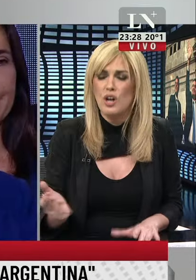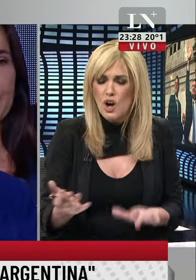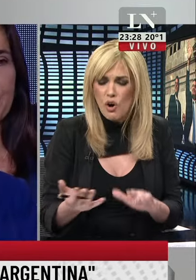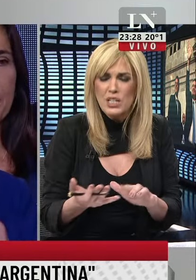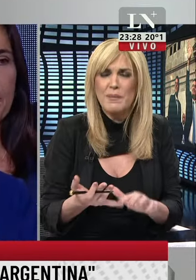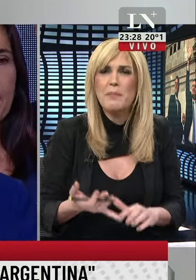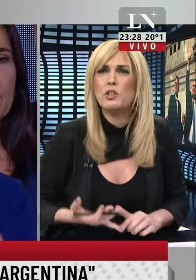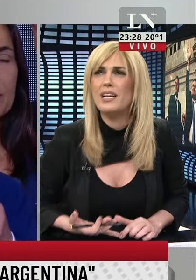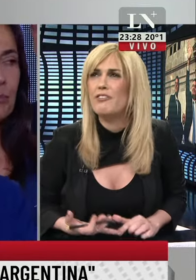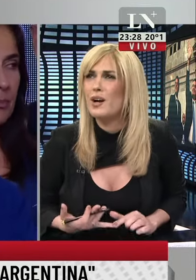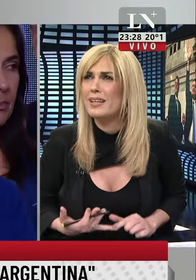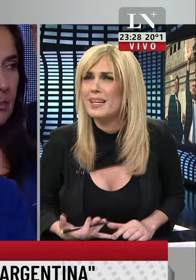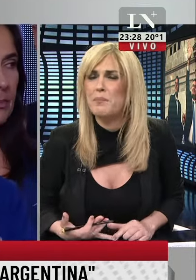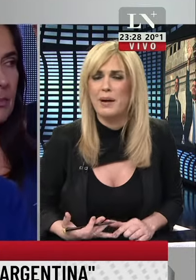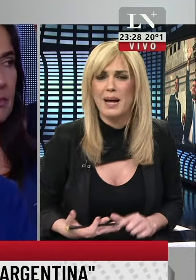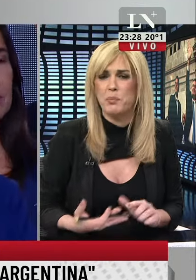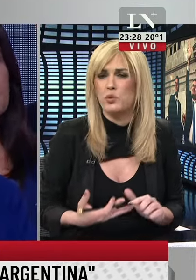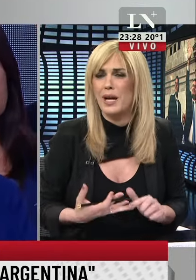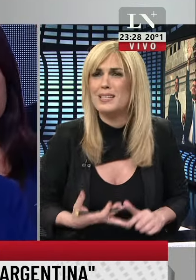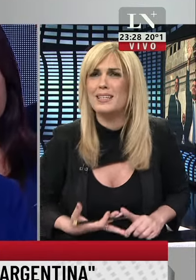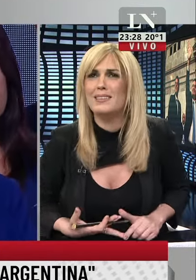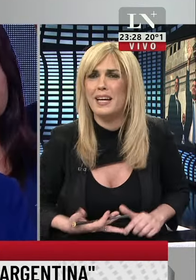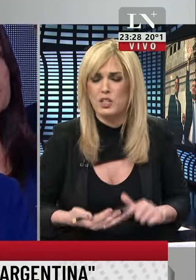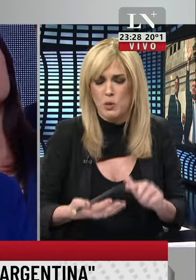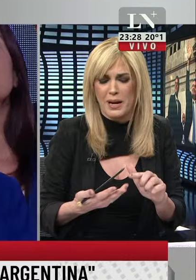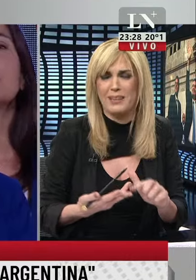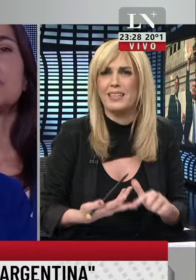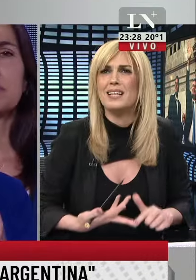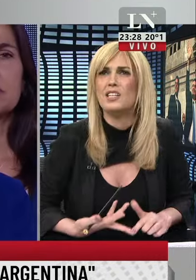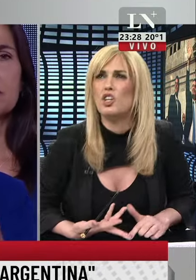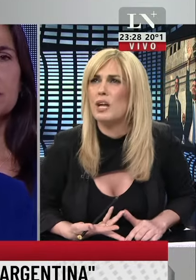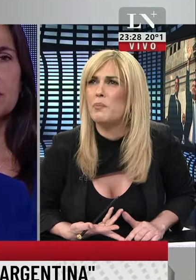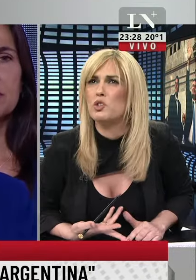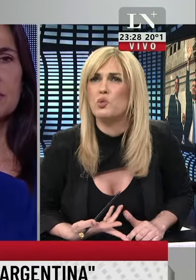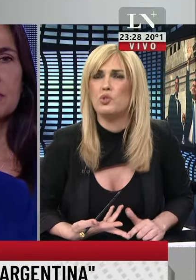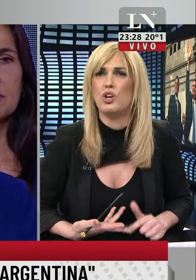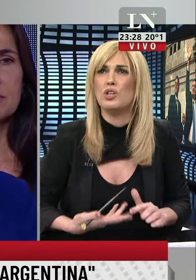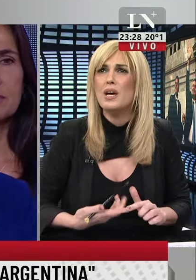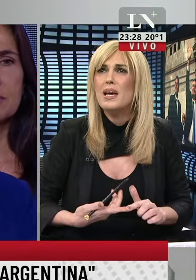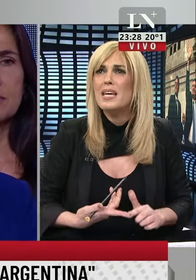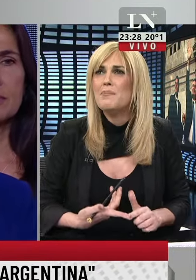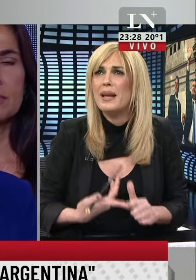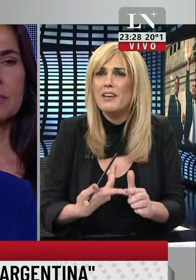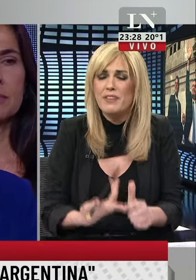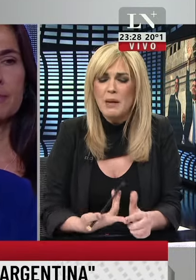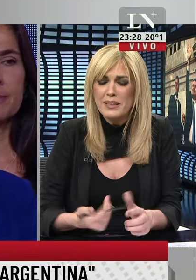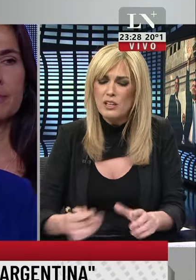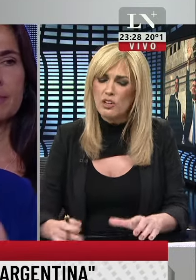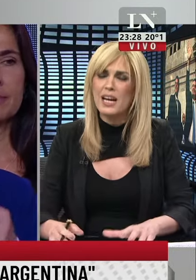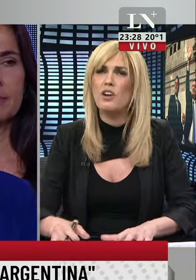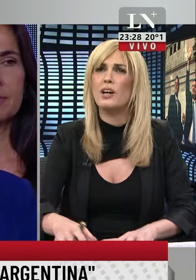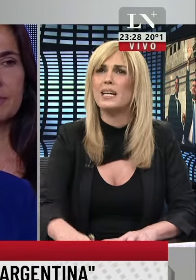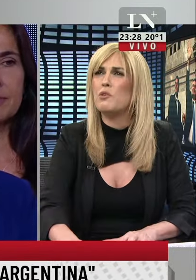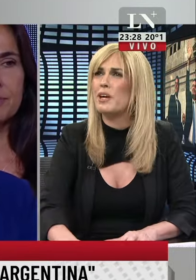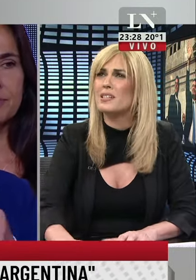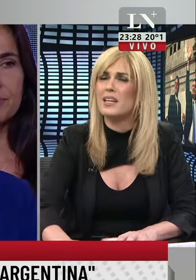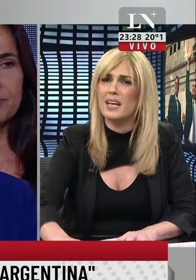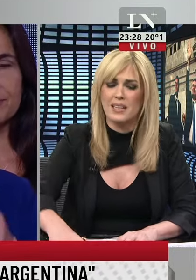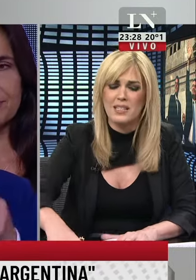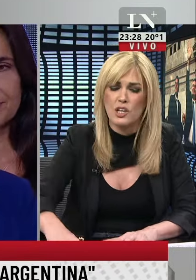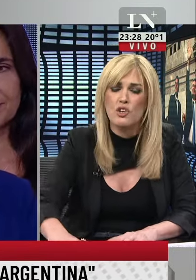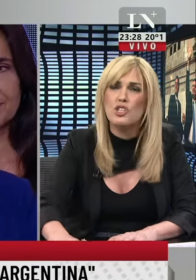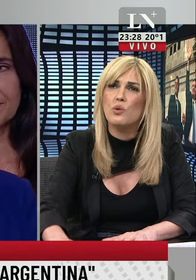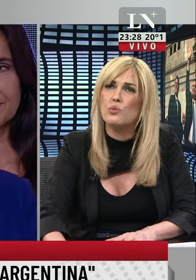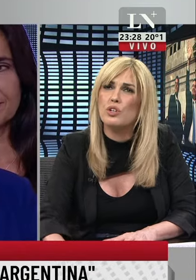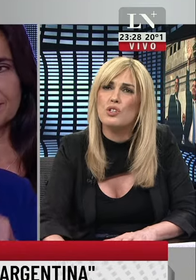televisión o llamar por teléfono a la tele para putearse entre ellos, para tirarse los trapos sucios y para que finalmente nos digan lo que tenemos que hacer, que